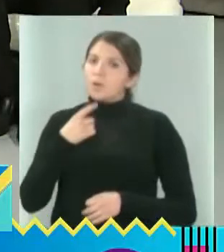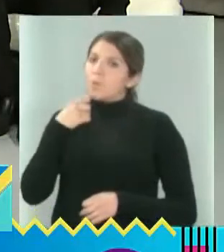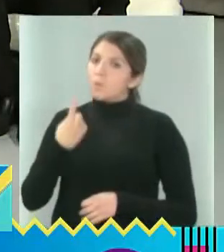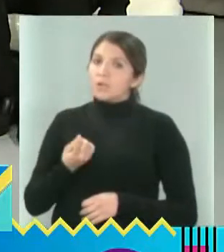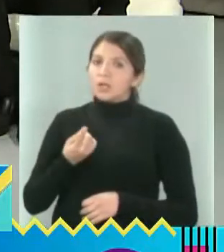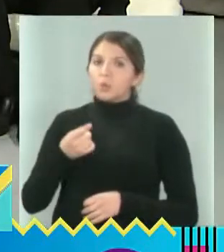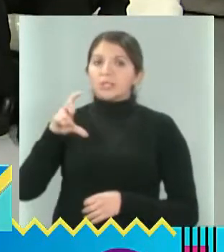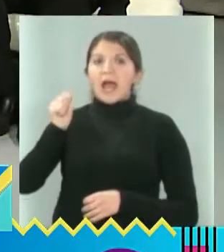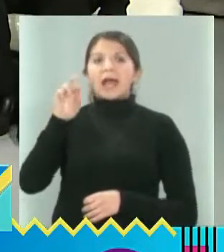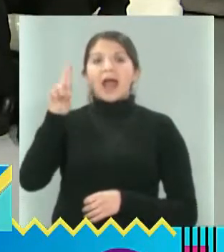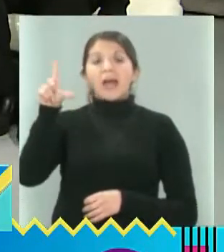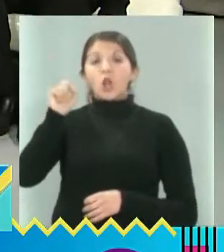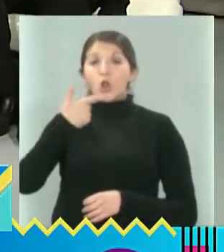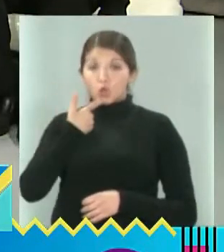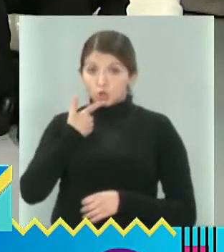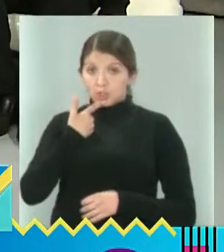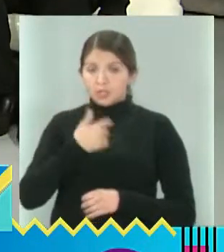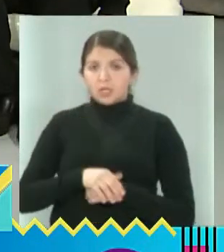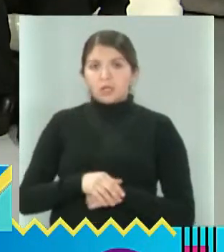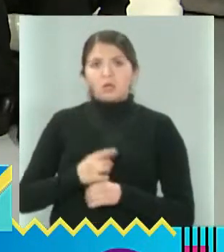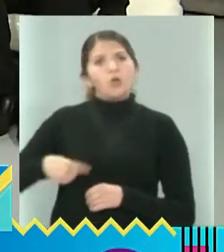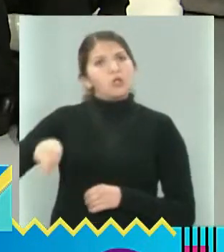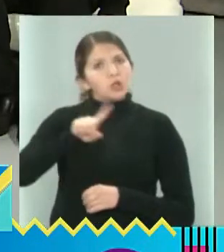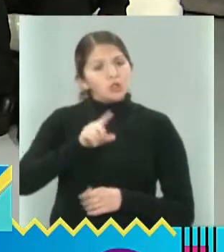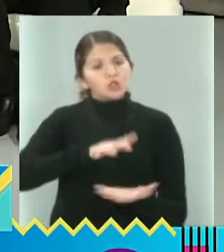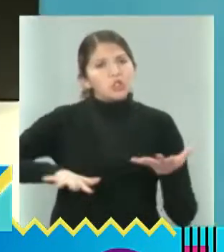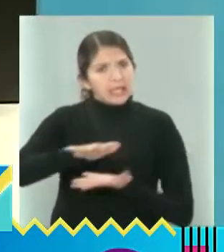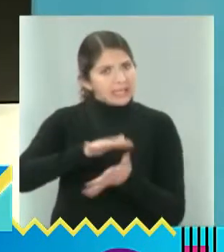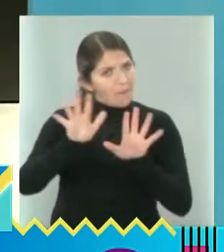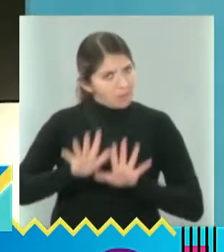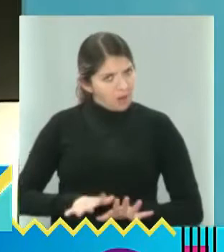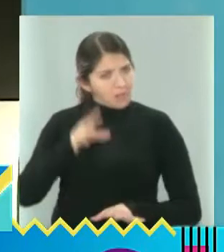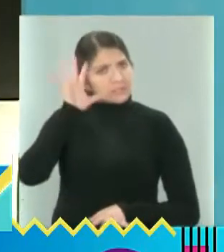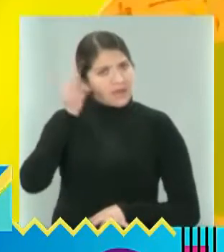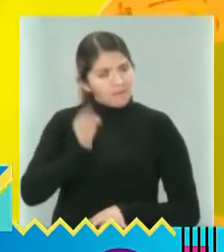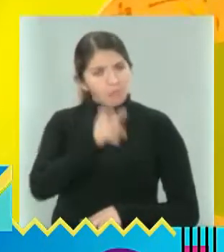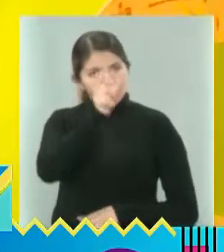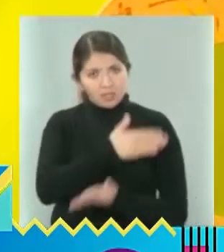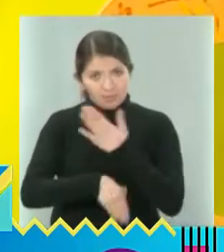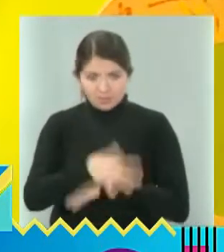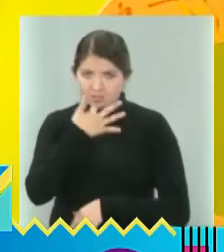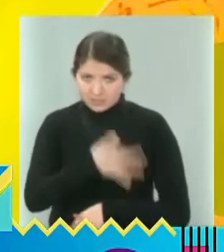preparados como sociedad para contemplar los tiempos y necesidades de las personas con discapacidad? Aún no.